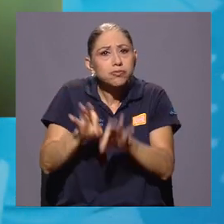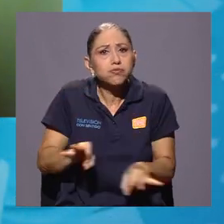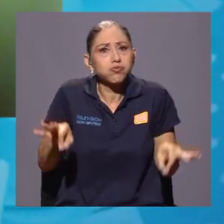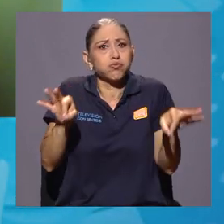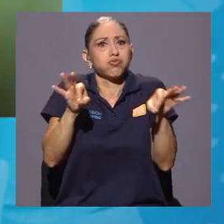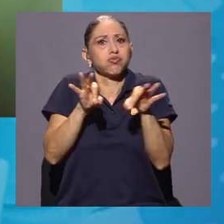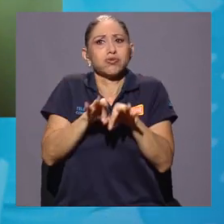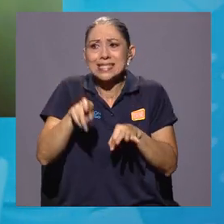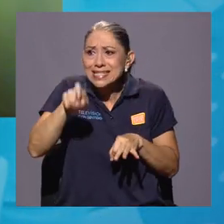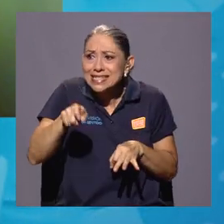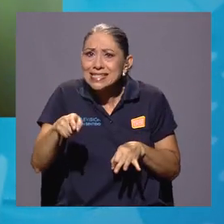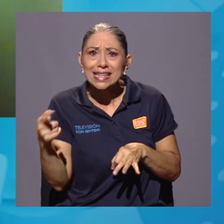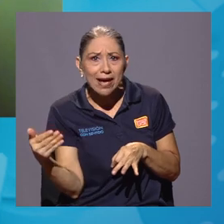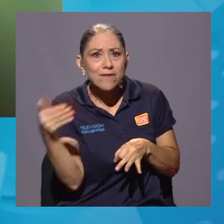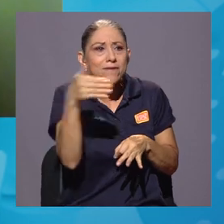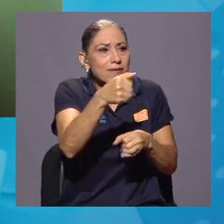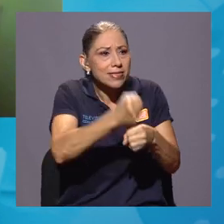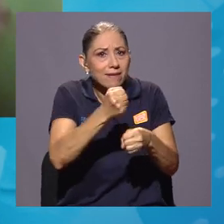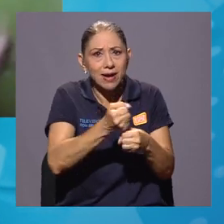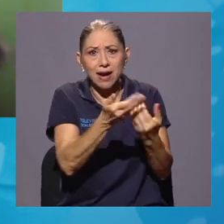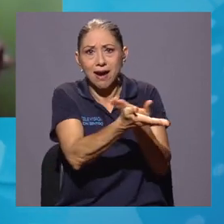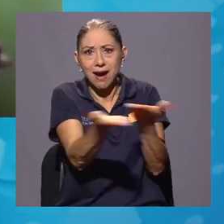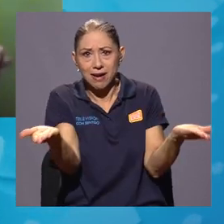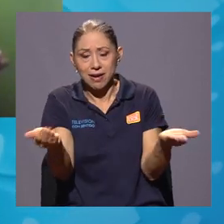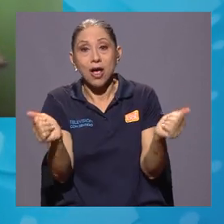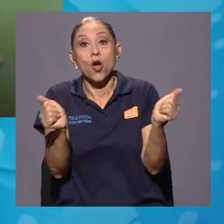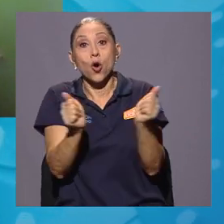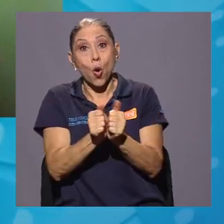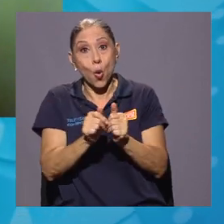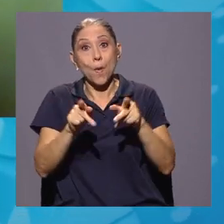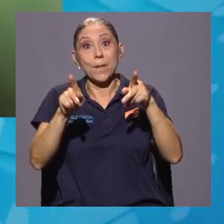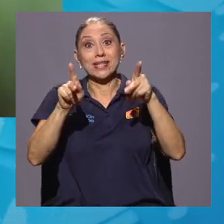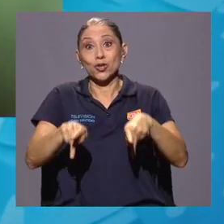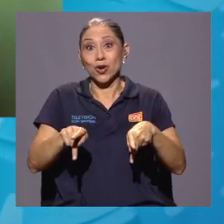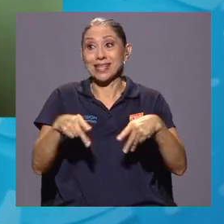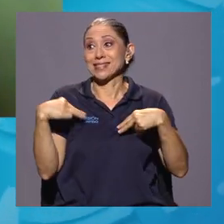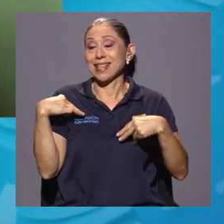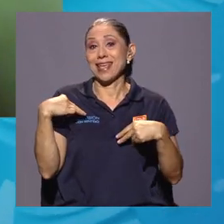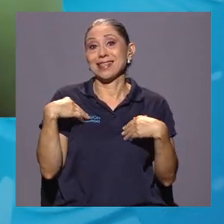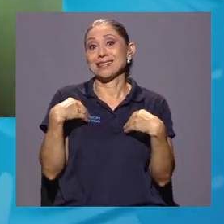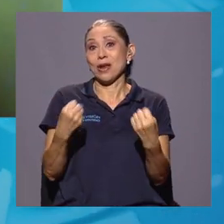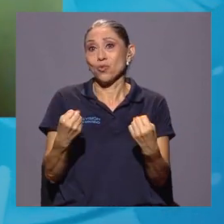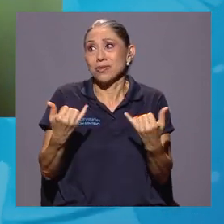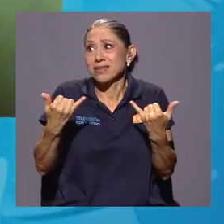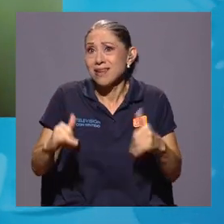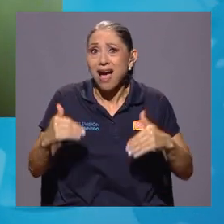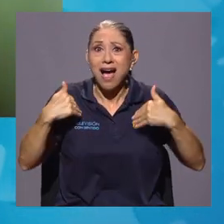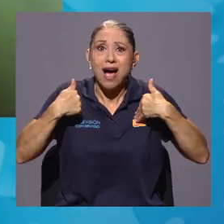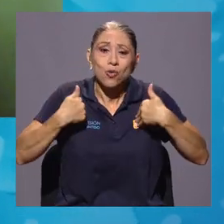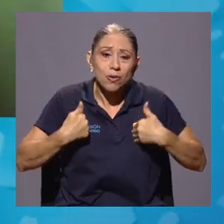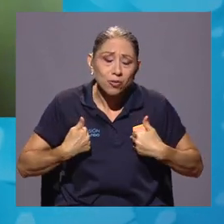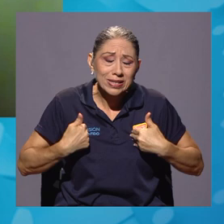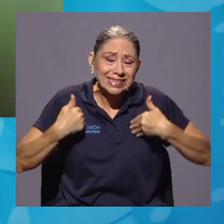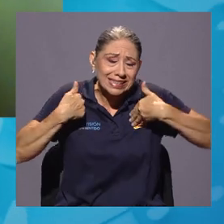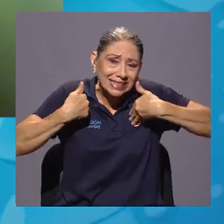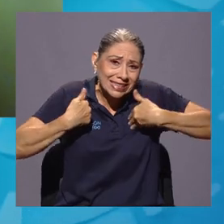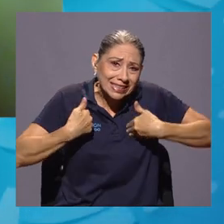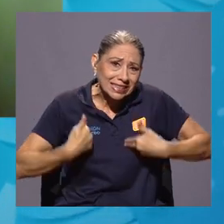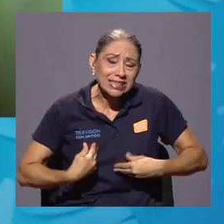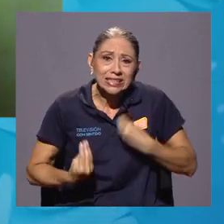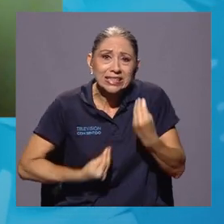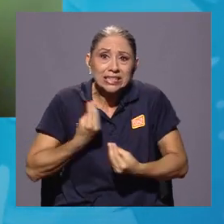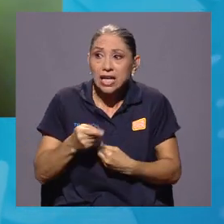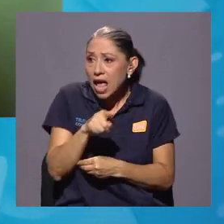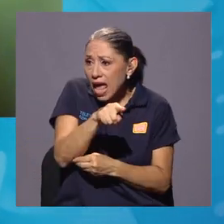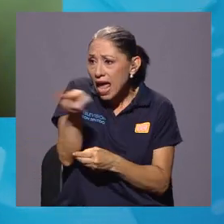vitales en los espacios hospitalarios con un personal de salud que está agotado, cansado, quemado. Y